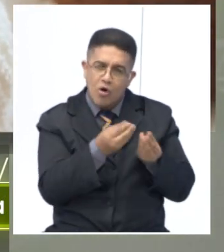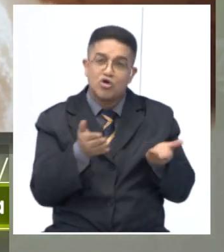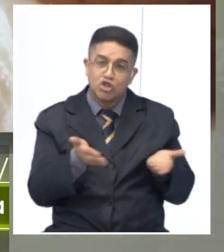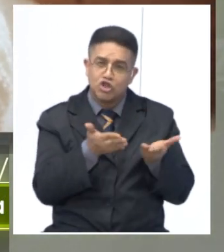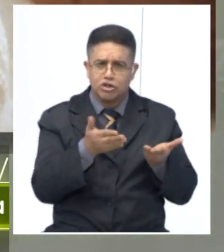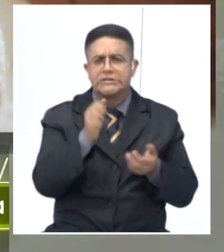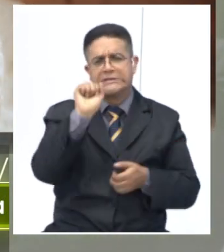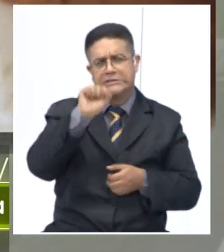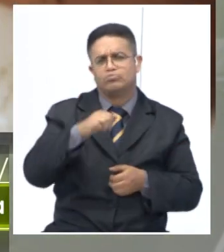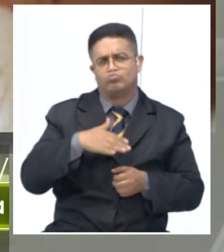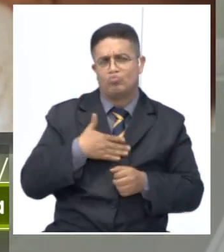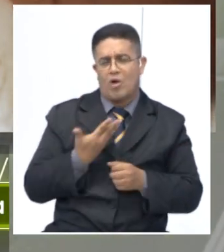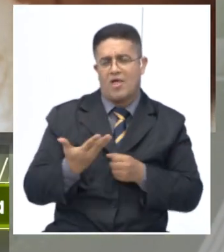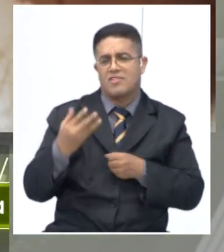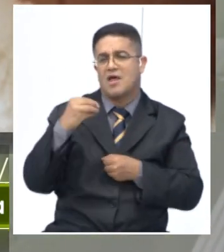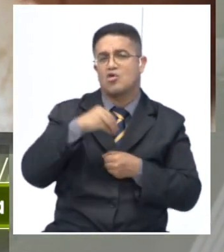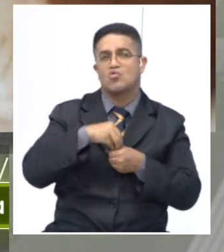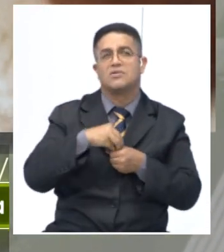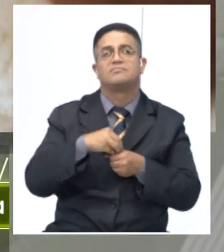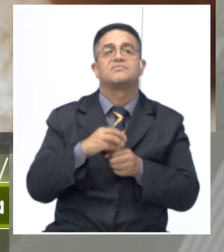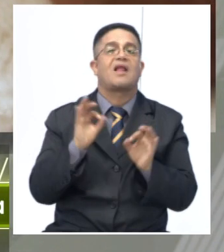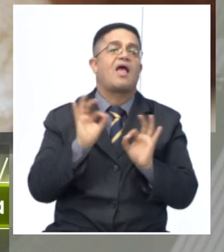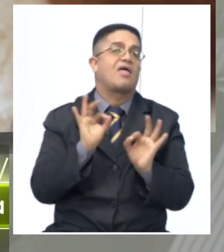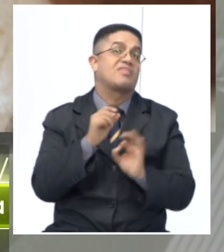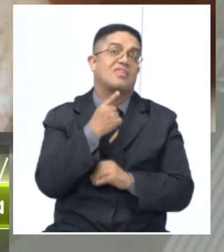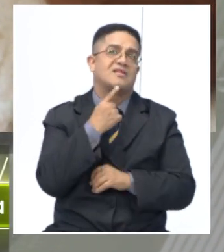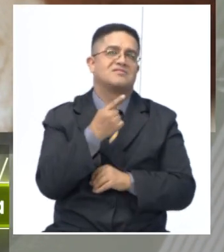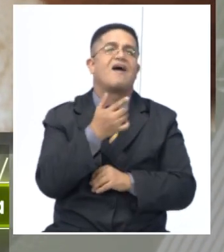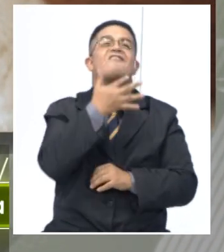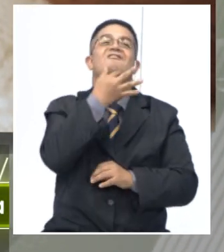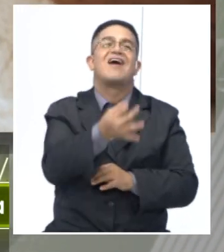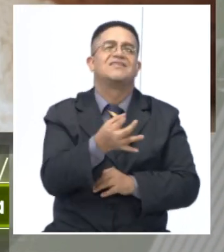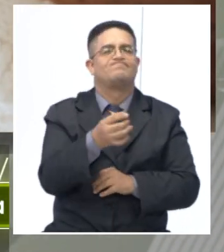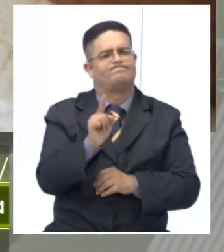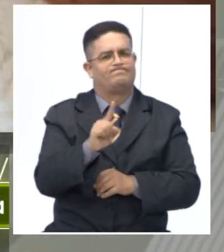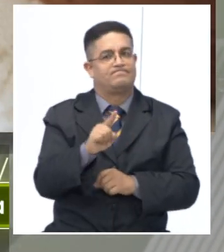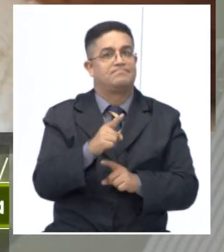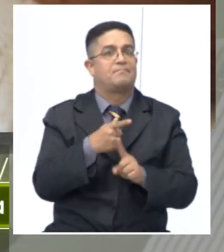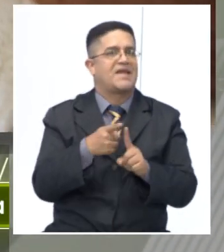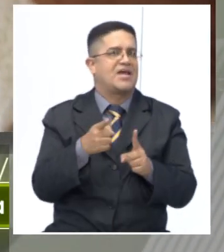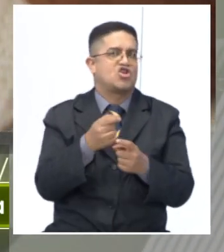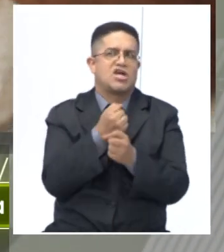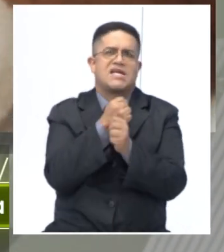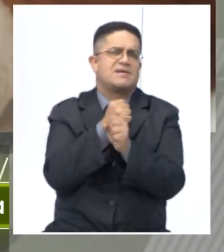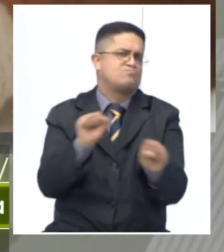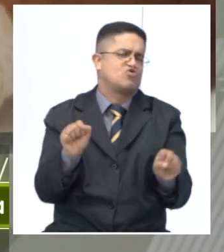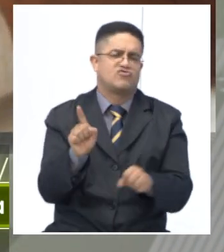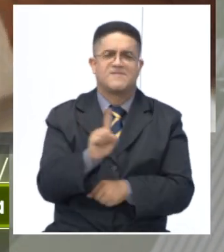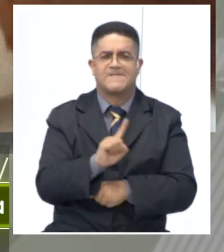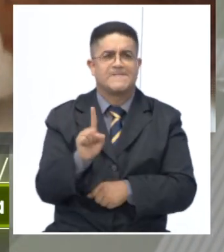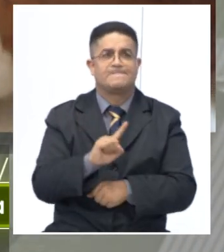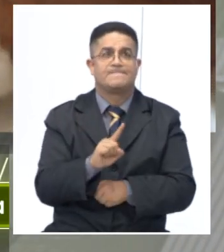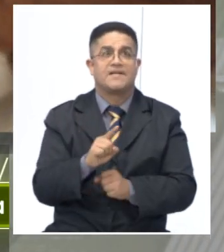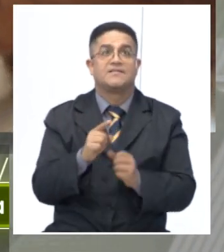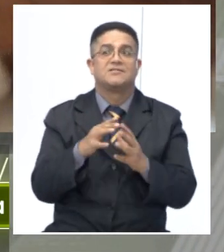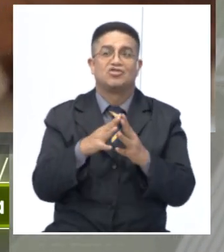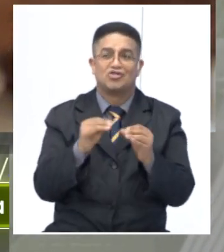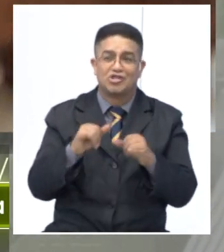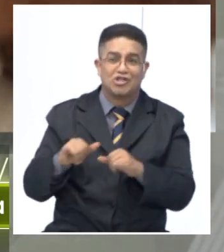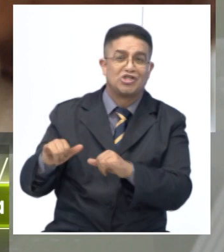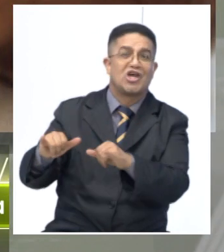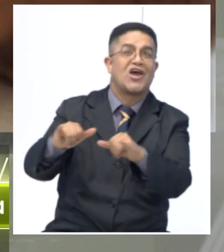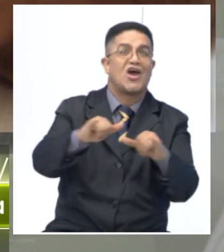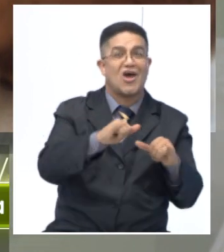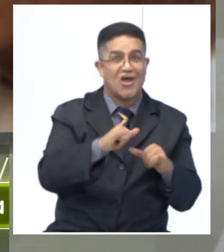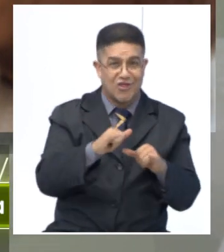podemos incluir. Nadie ha dicho que va a ser fácil, pero tampoco va a ser imposible. Y entender que no todos tienen la misma